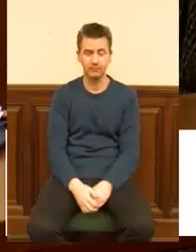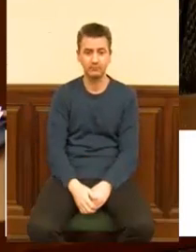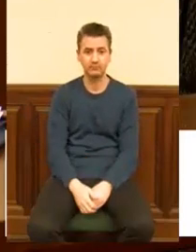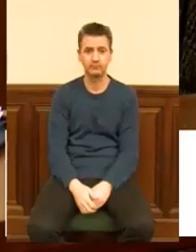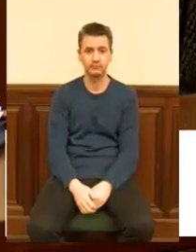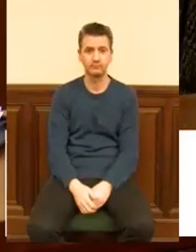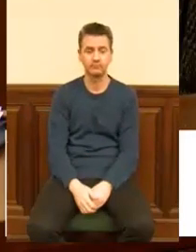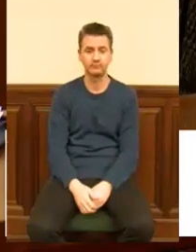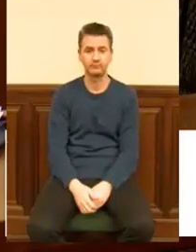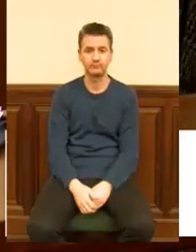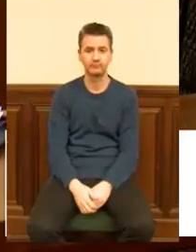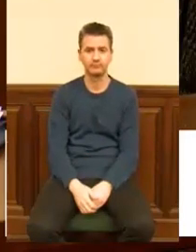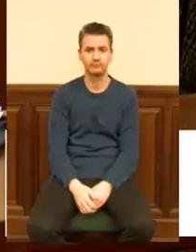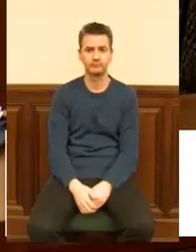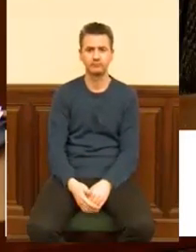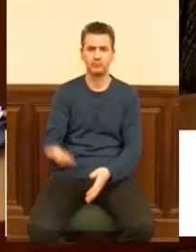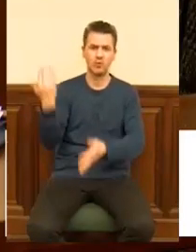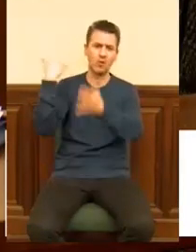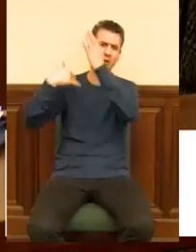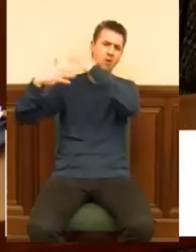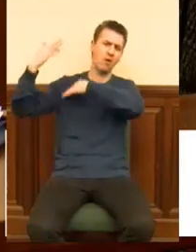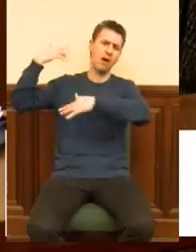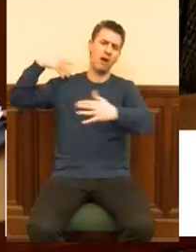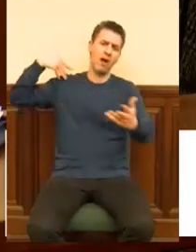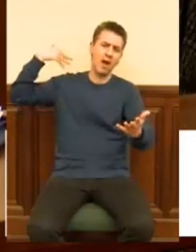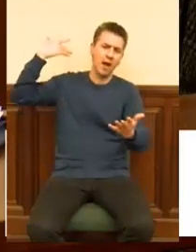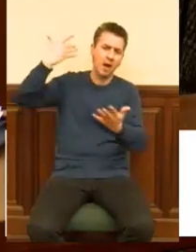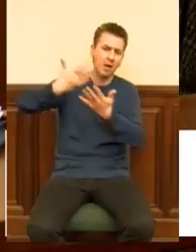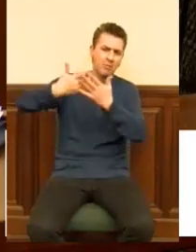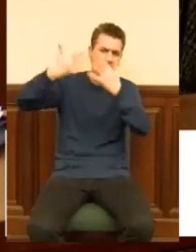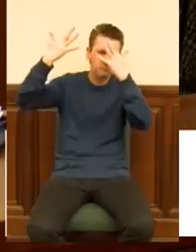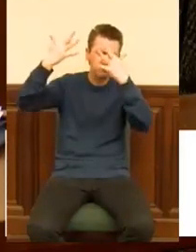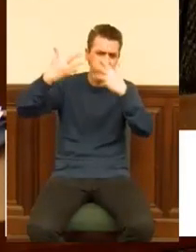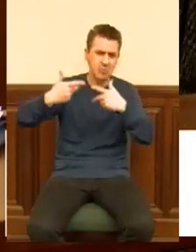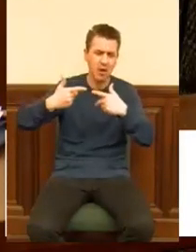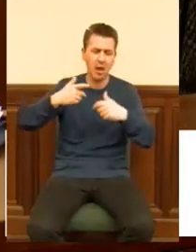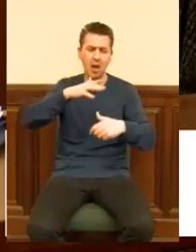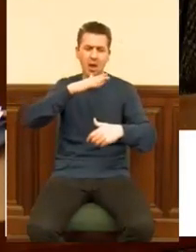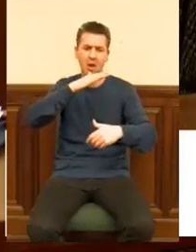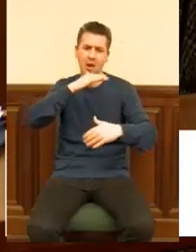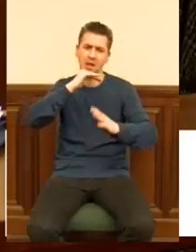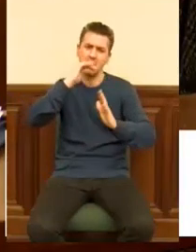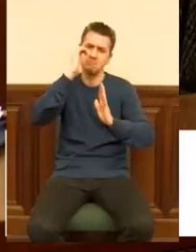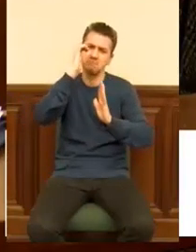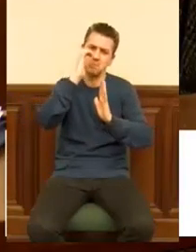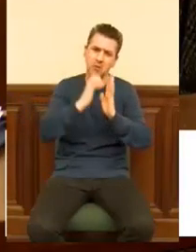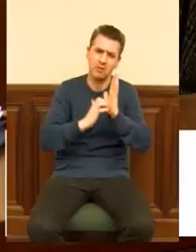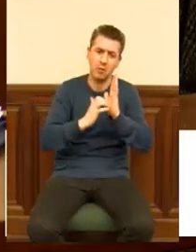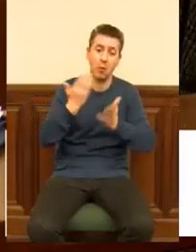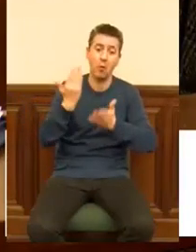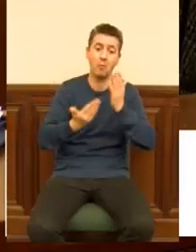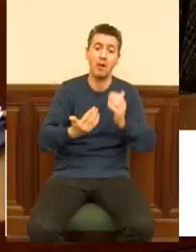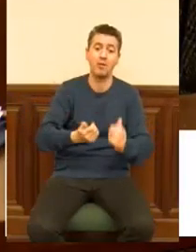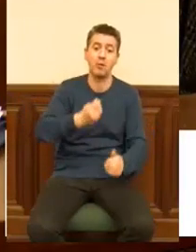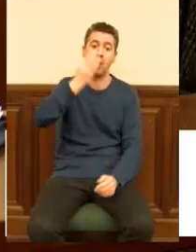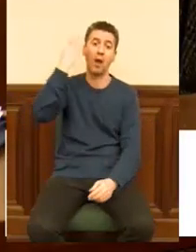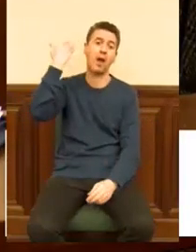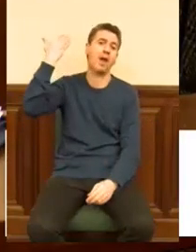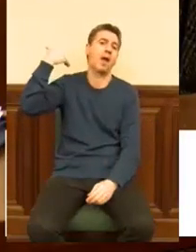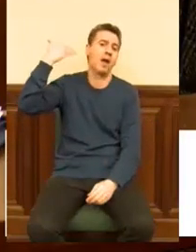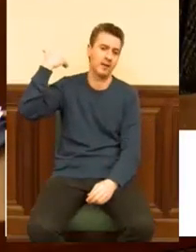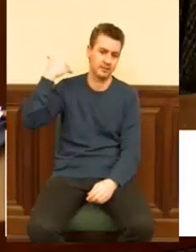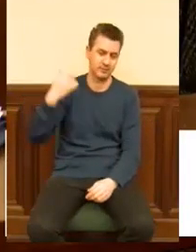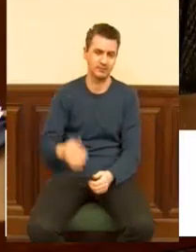estos tiempos, pues se ha visto reducida en comparación con aquellos años. Pero es verdad